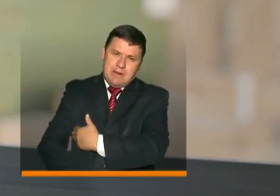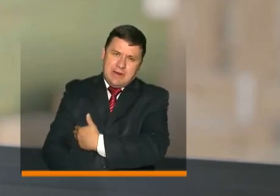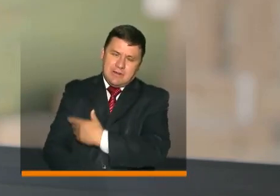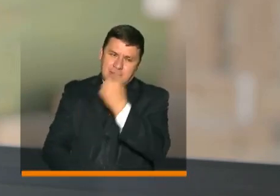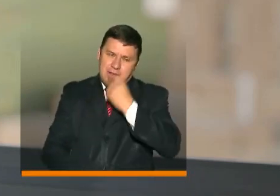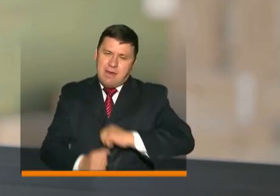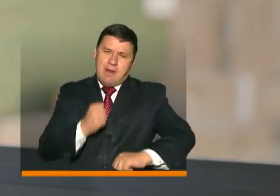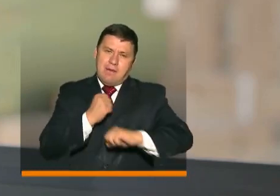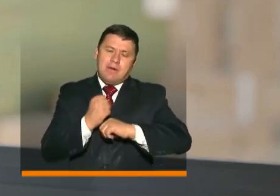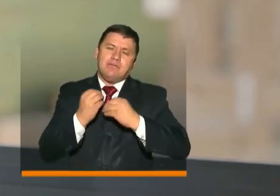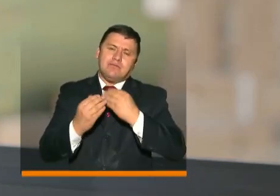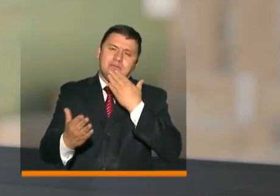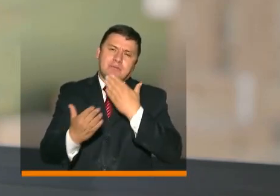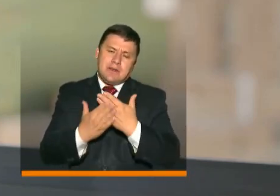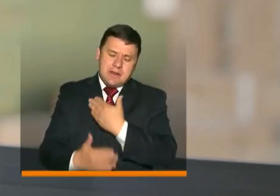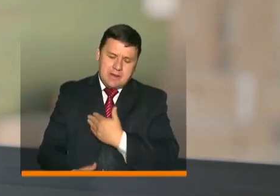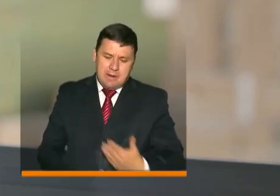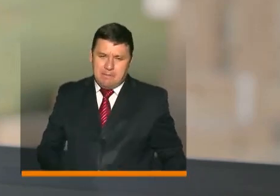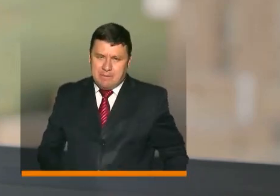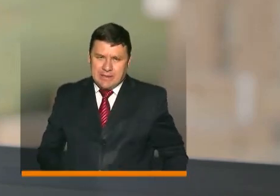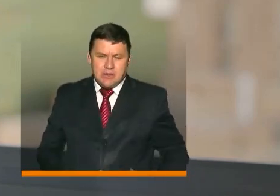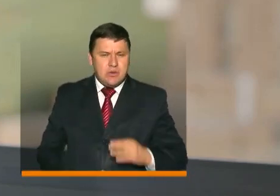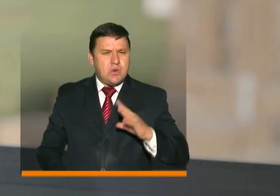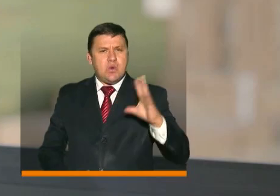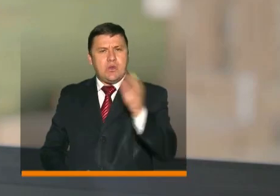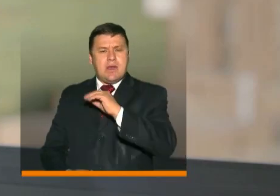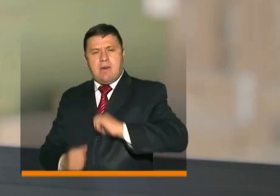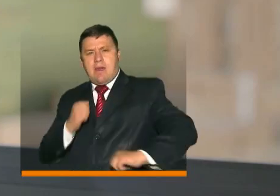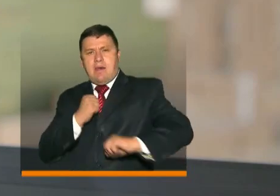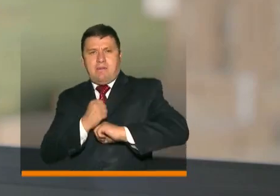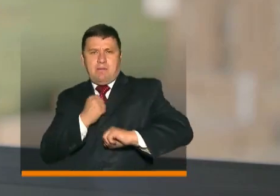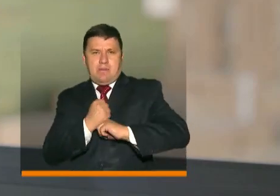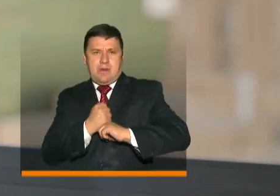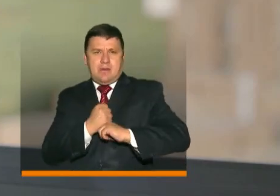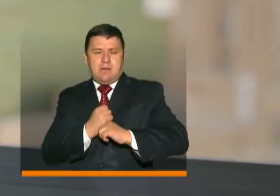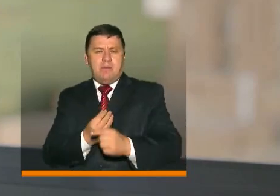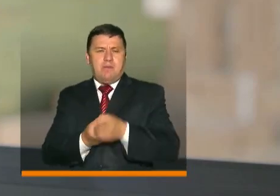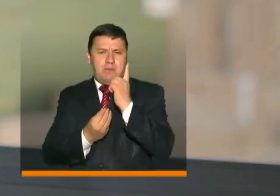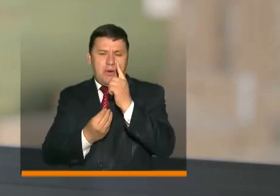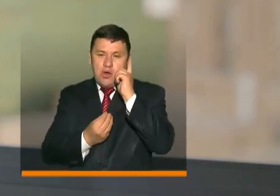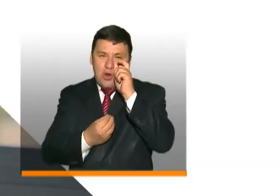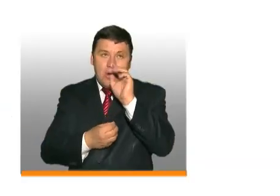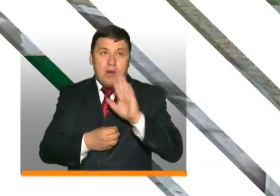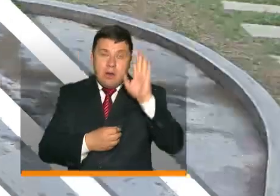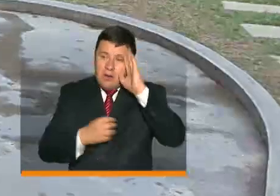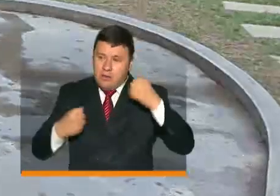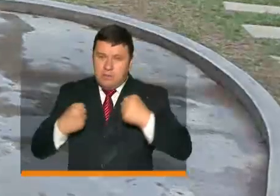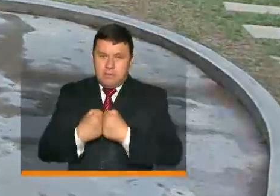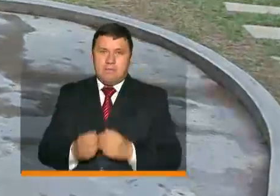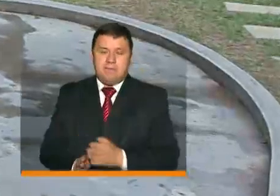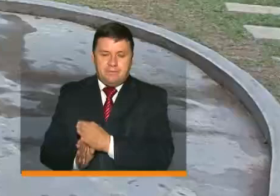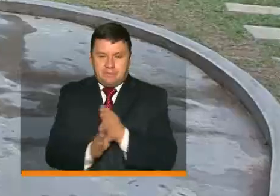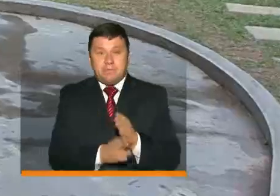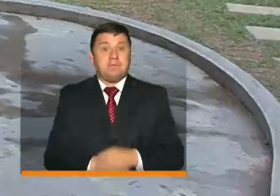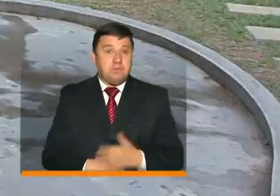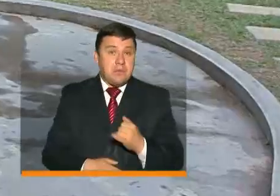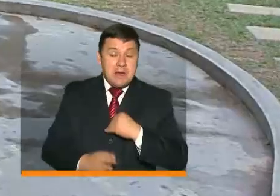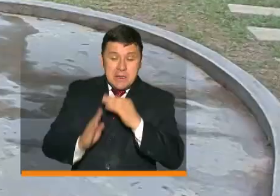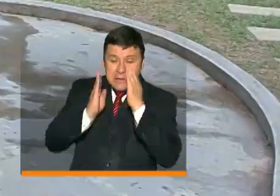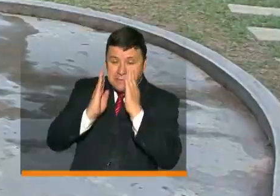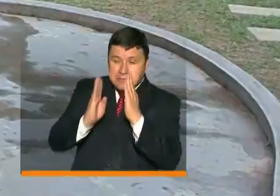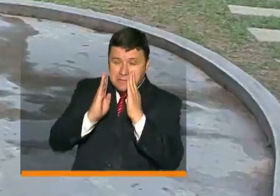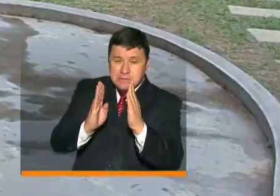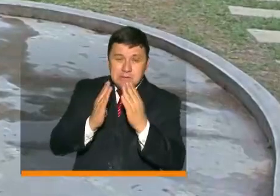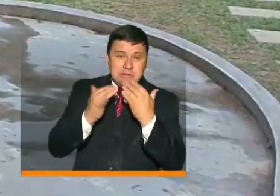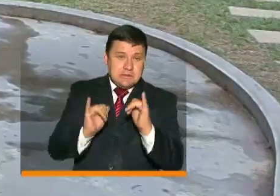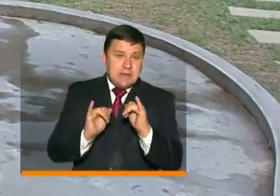el apoyo. Muchas gracias, Presidente, por todo el apoyo que nos ha dado con las políticas gubernamentales. Ha venido atendiendo todos y